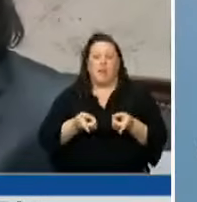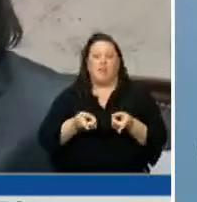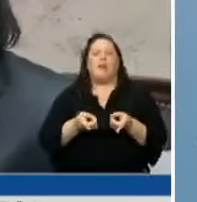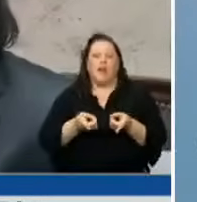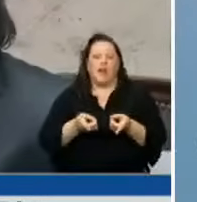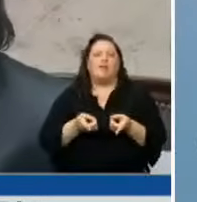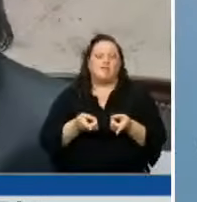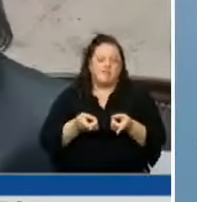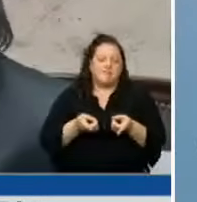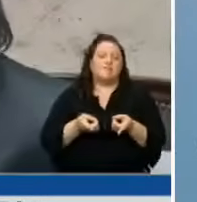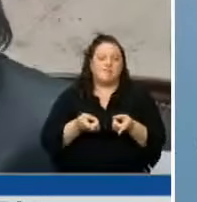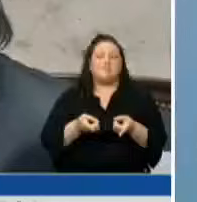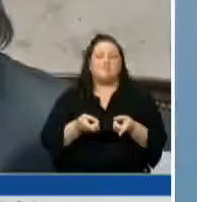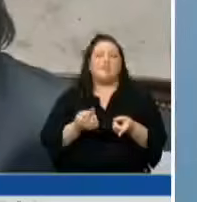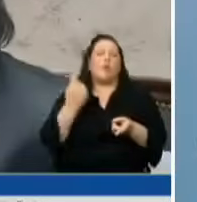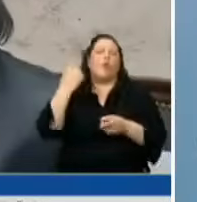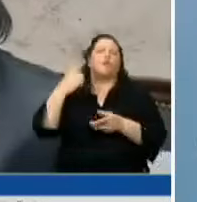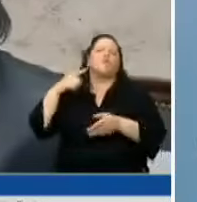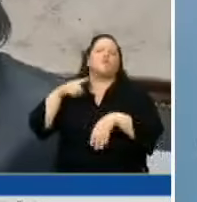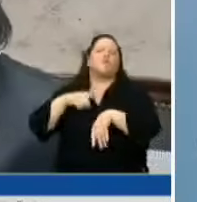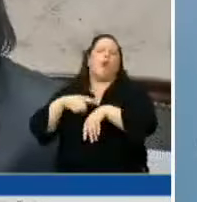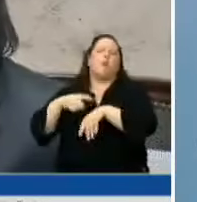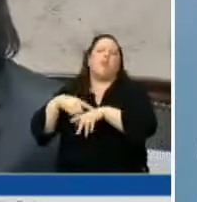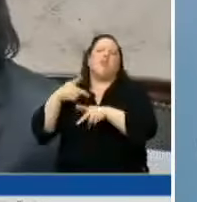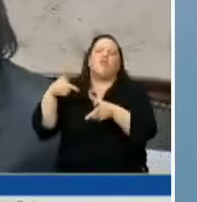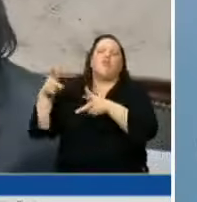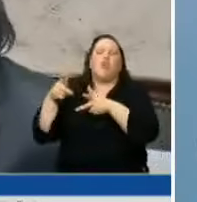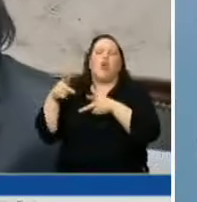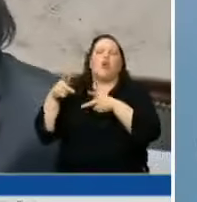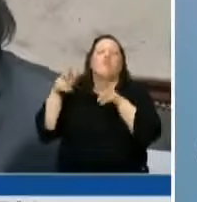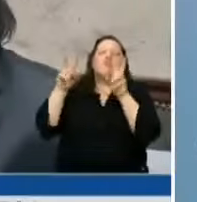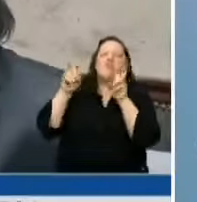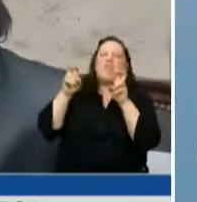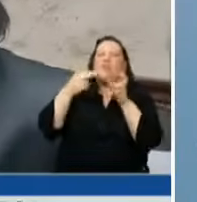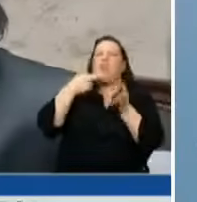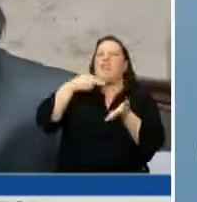en algún momento se hizo alusión a la cuestión fiscal,